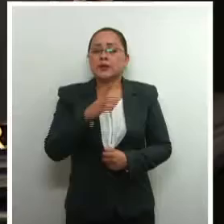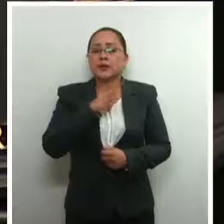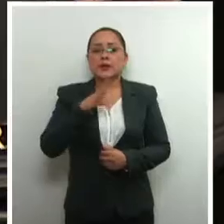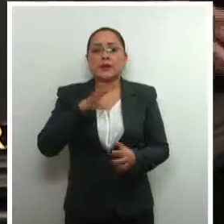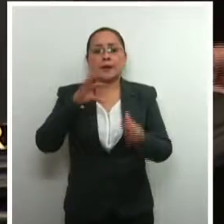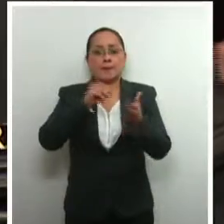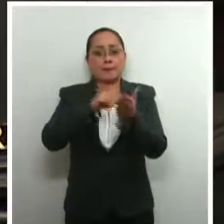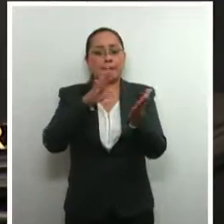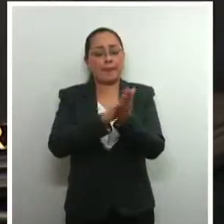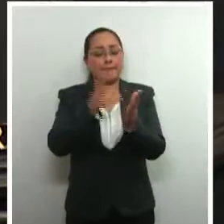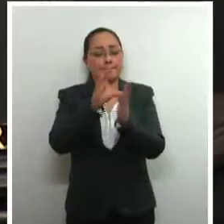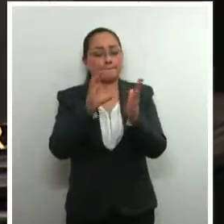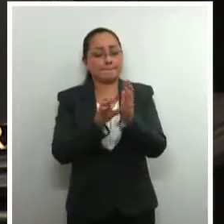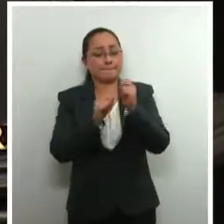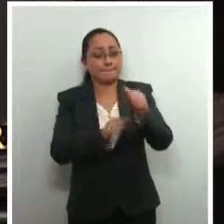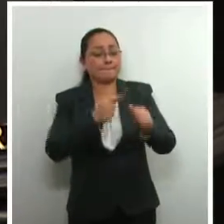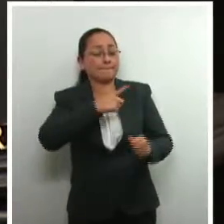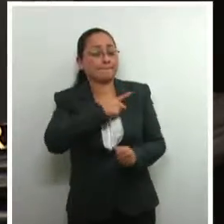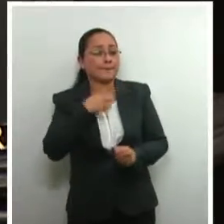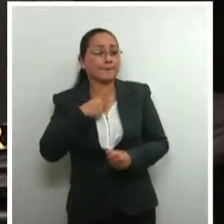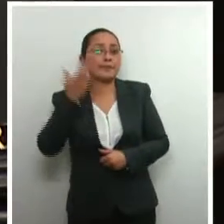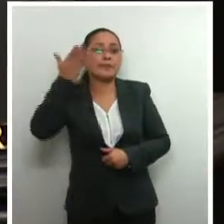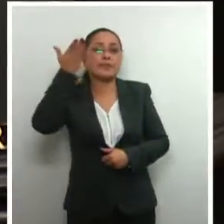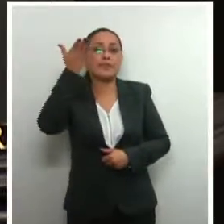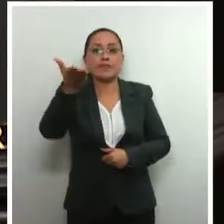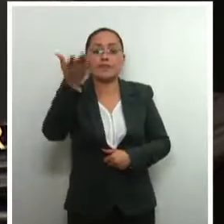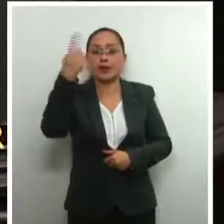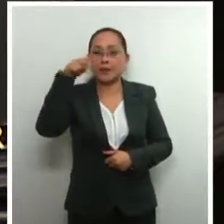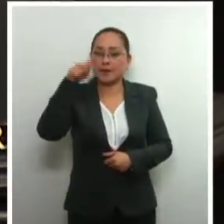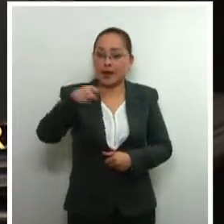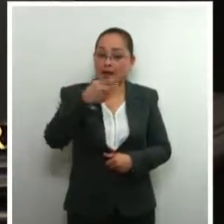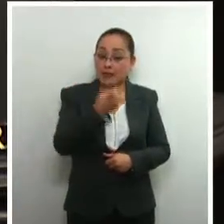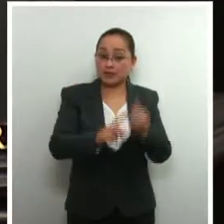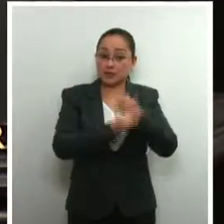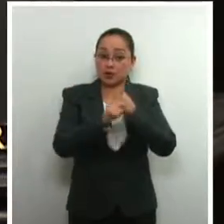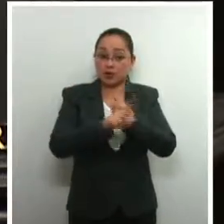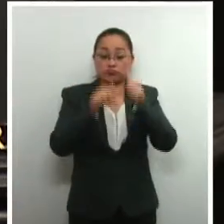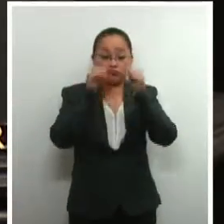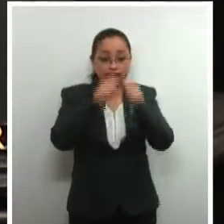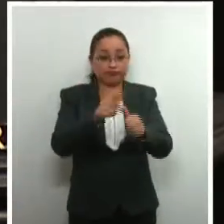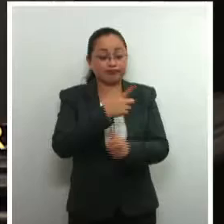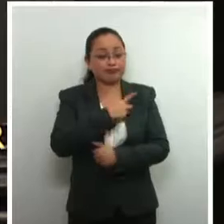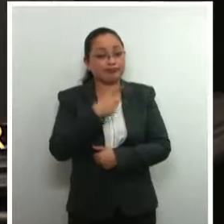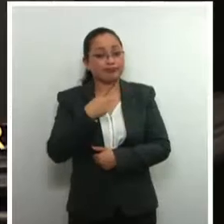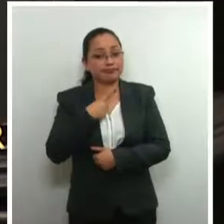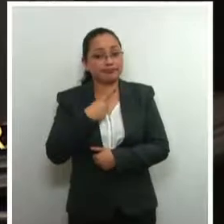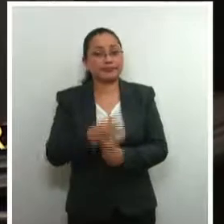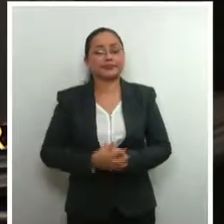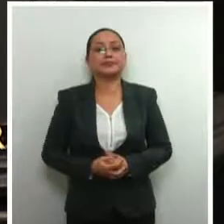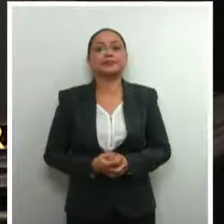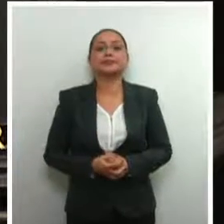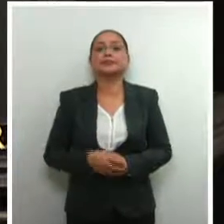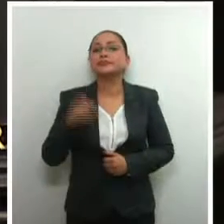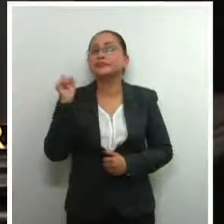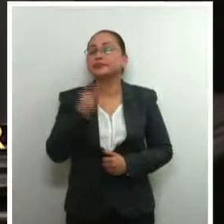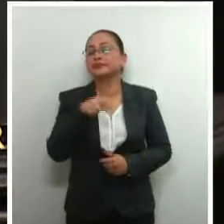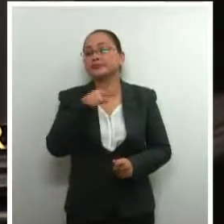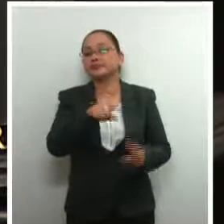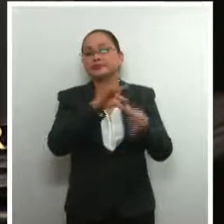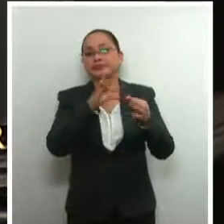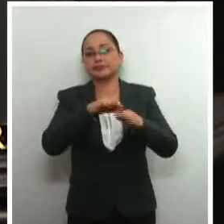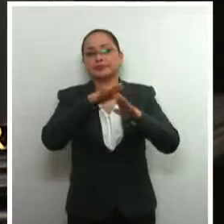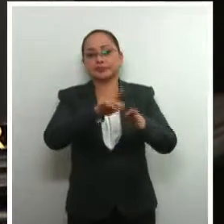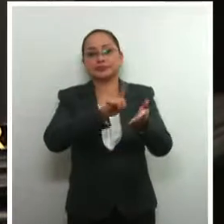esta Constitución que exigir que se atienda a ese problema. También se habla aquí del derecho